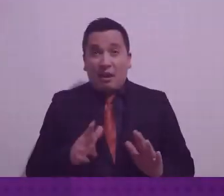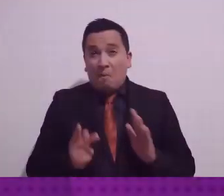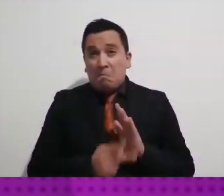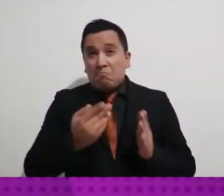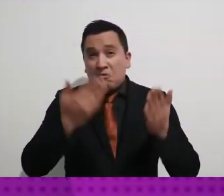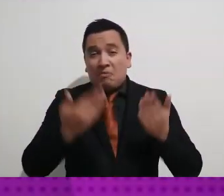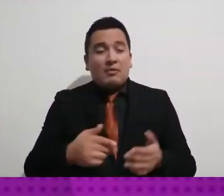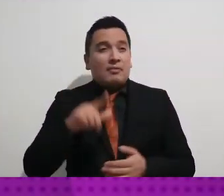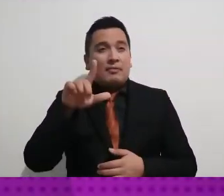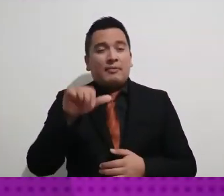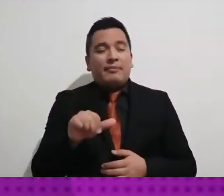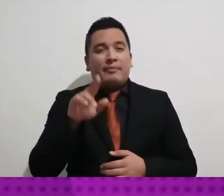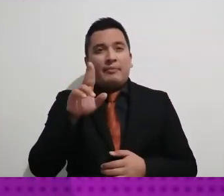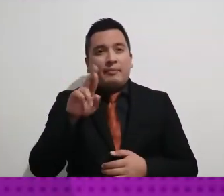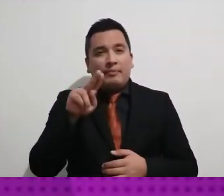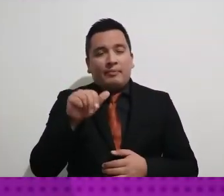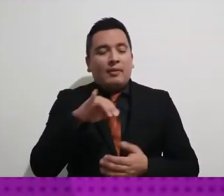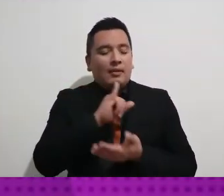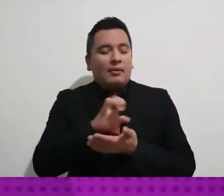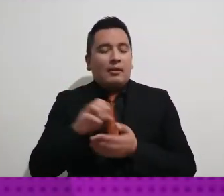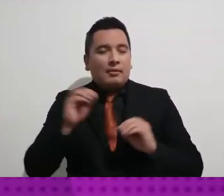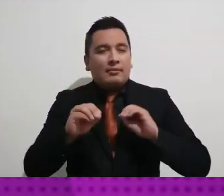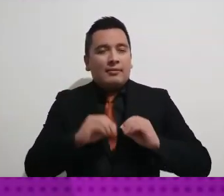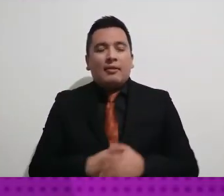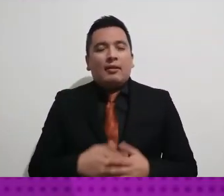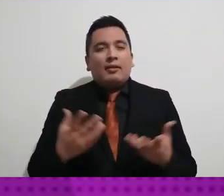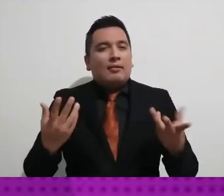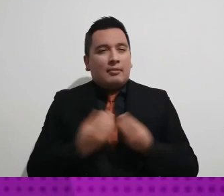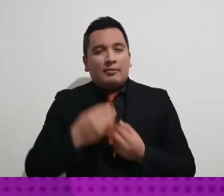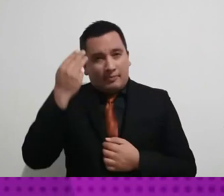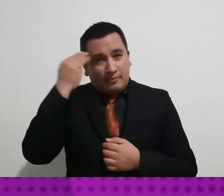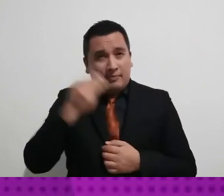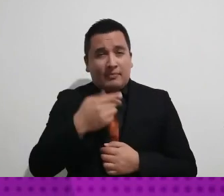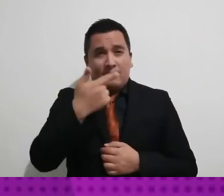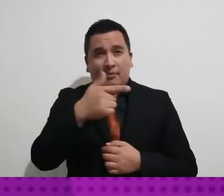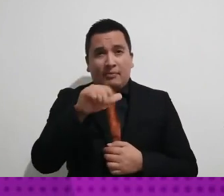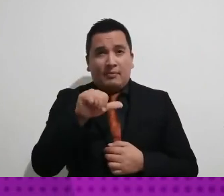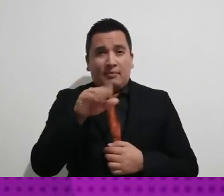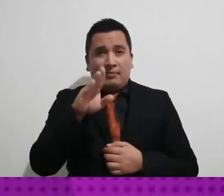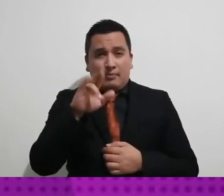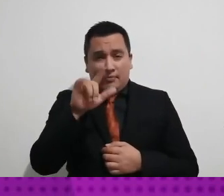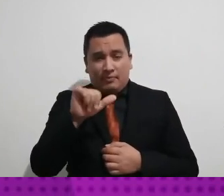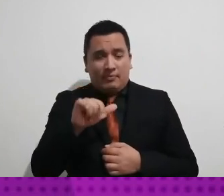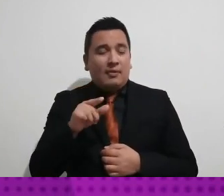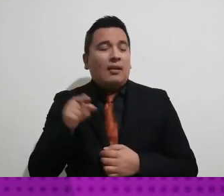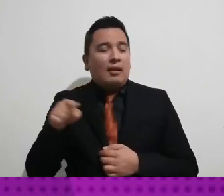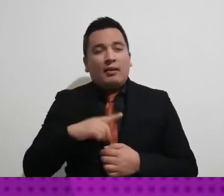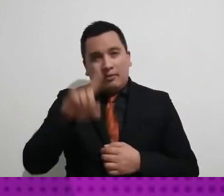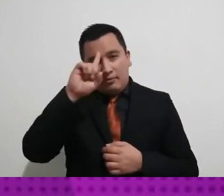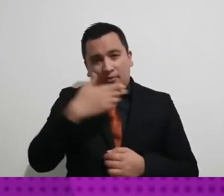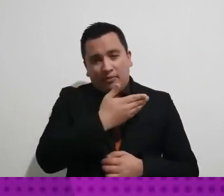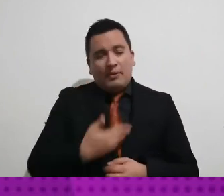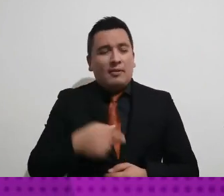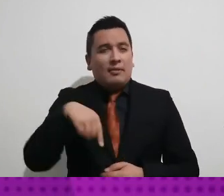Ya regresamos a su programa La Urna, esta producción del Instituto Electoral de Coahuila, y está con nosotros la maestra Gabriela María de León Farías, consejera presidenta